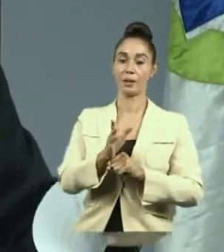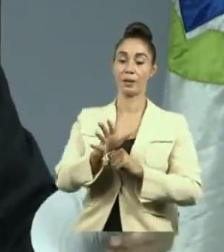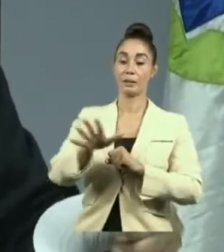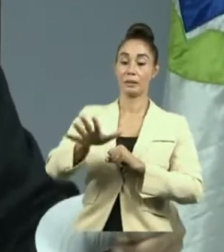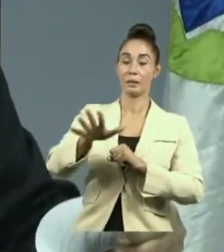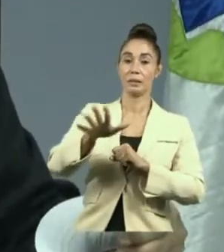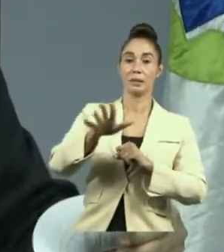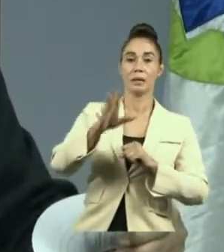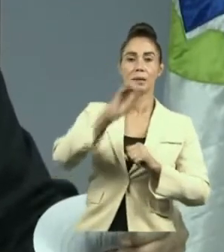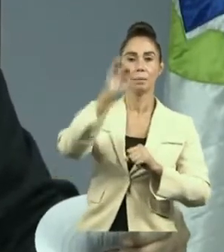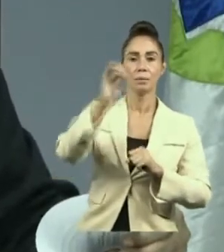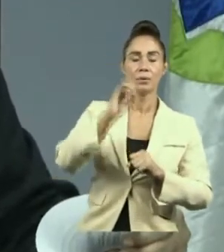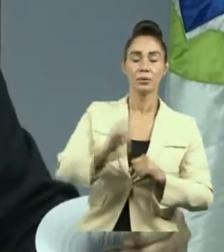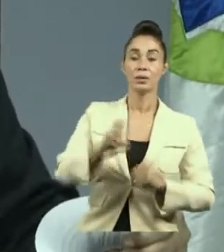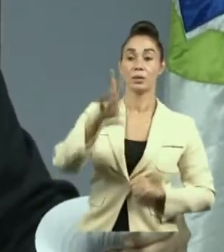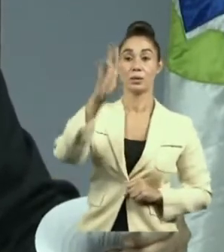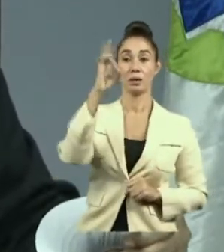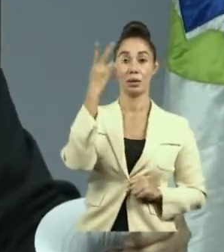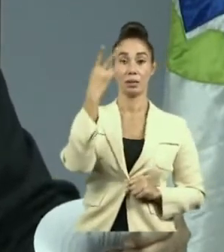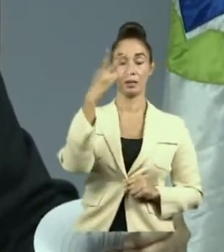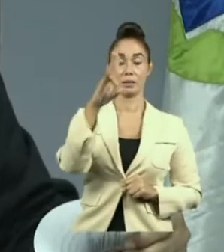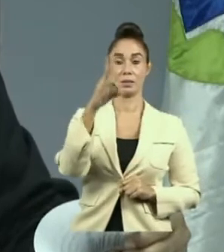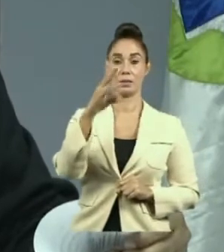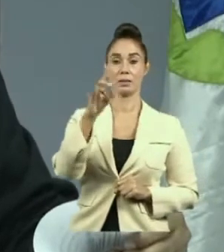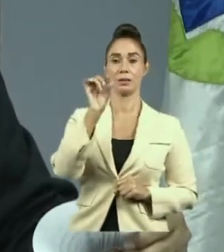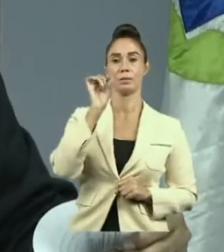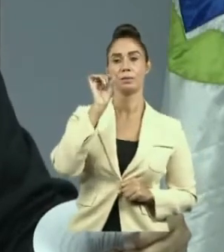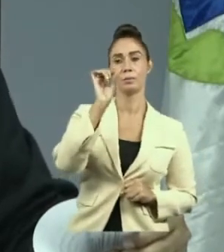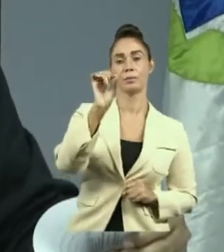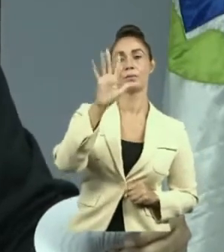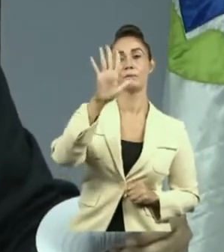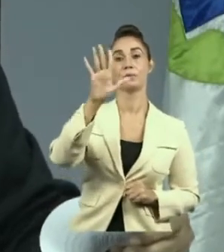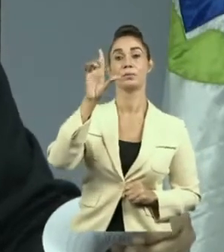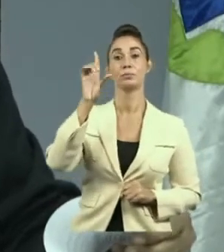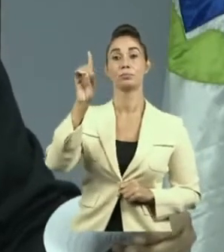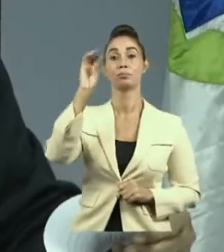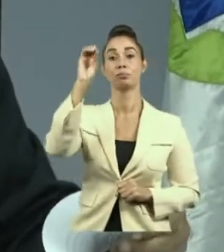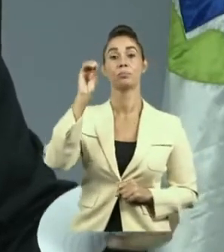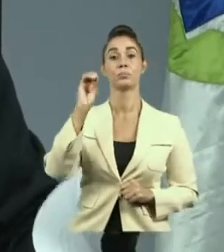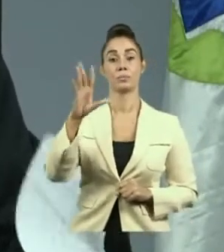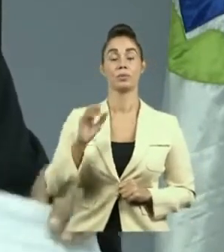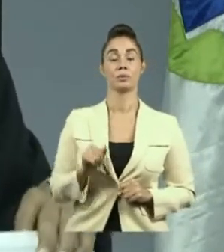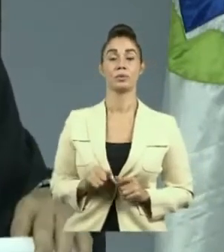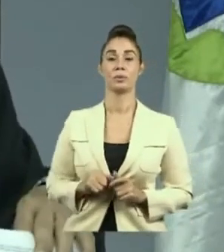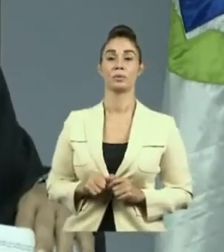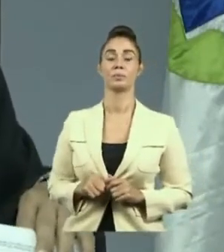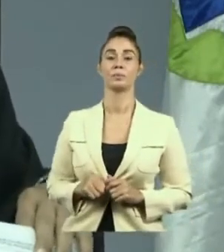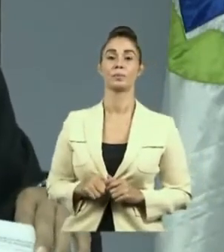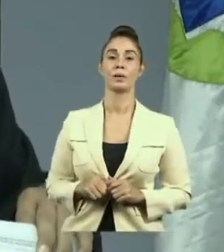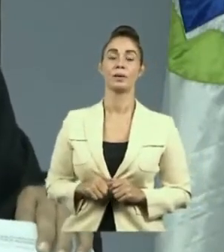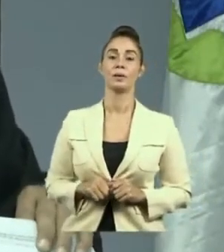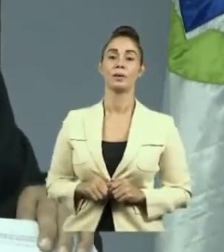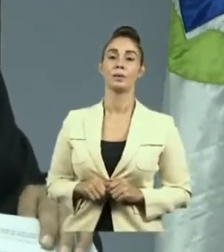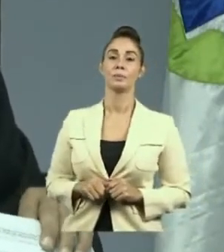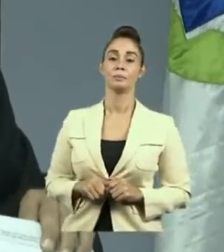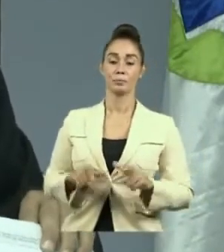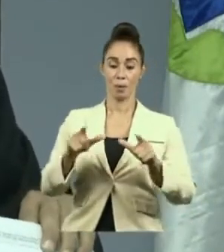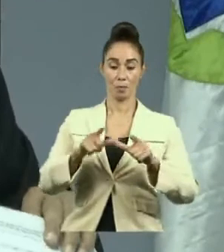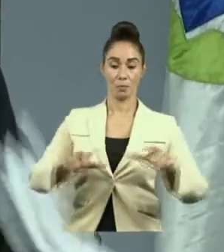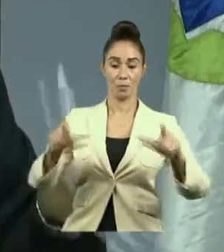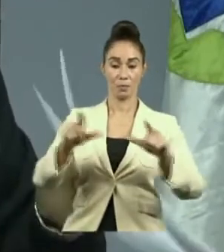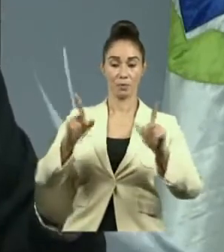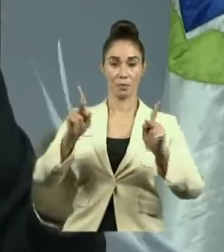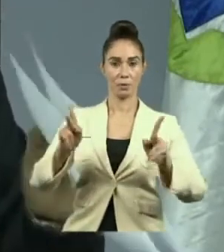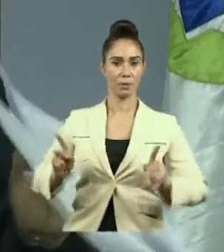representa el 17 punto 51 por ciento por lugar de residencia